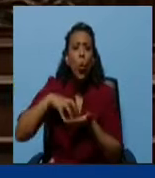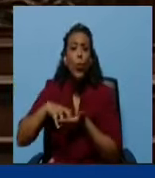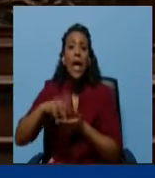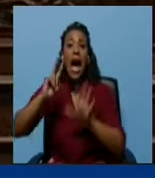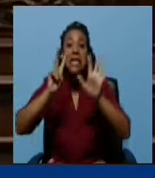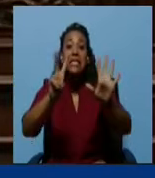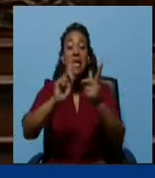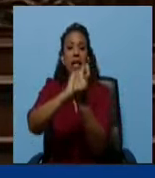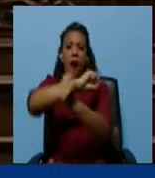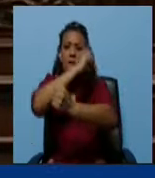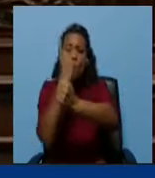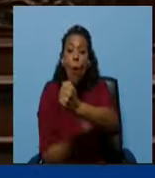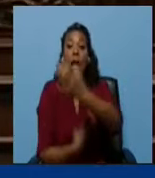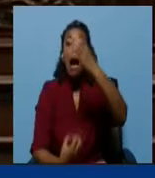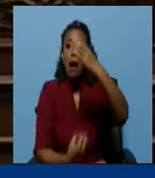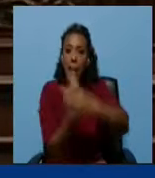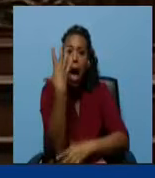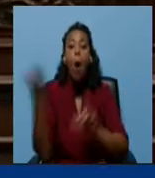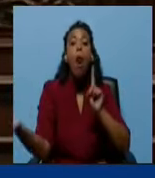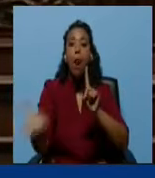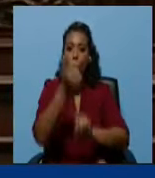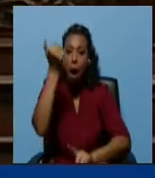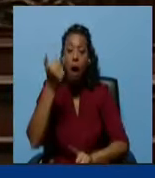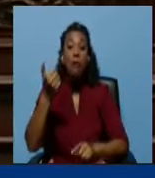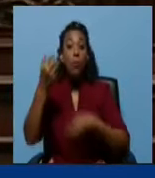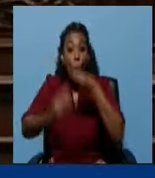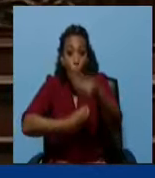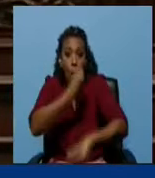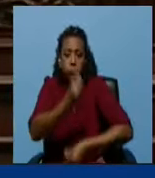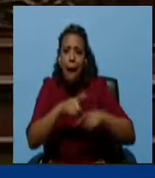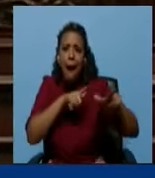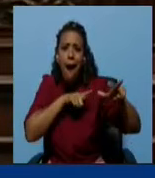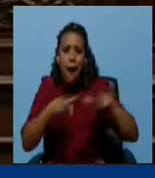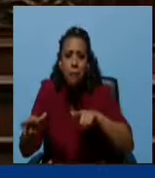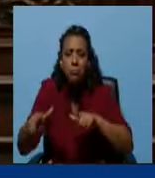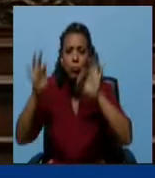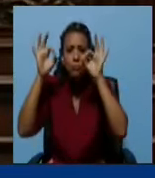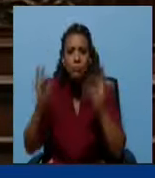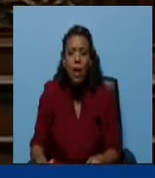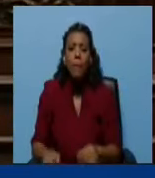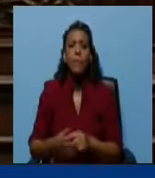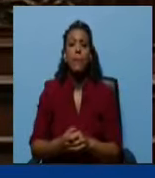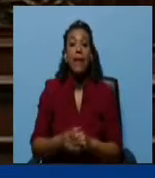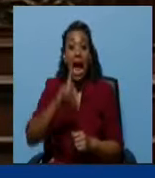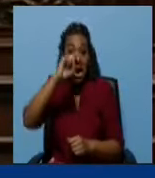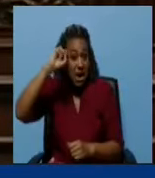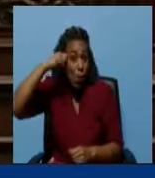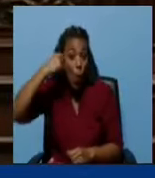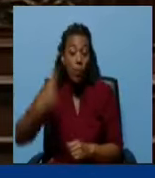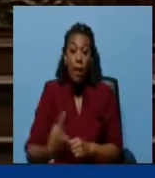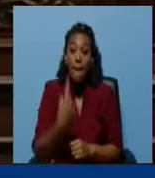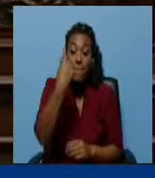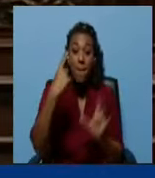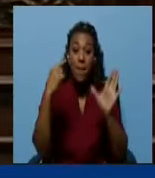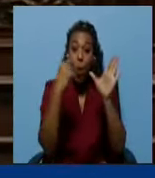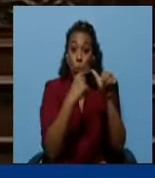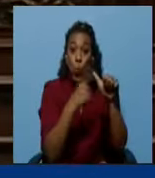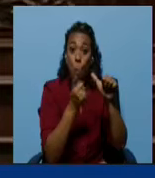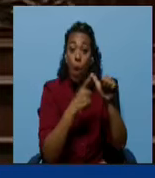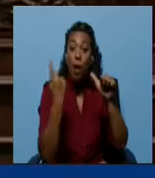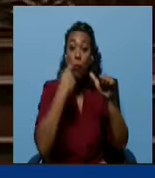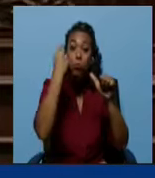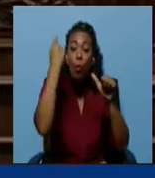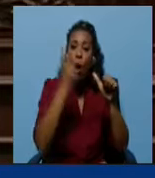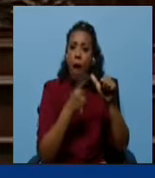siete fuerzas que hemos logrado activar. Recuerden que la primera jornada